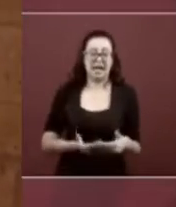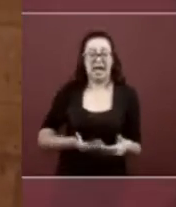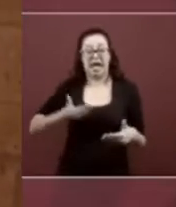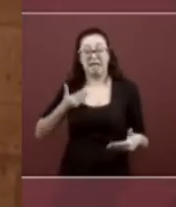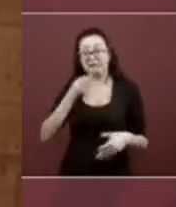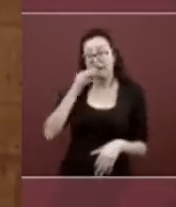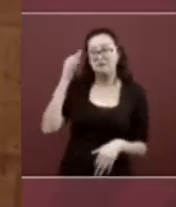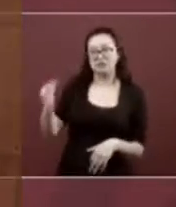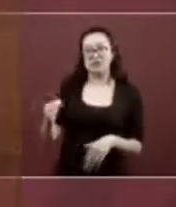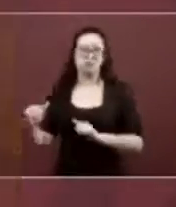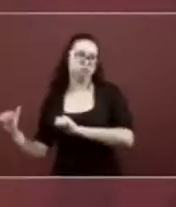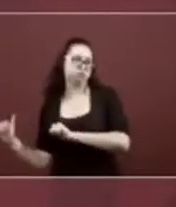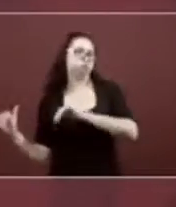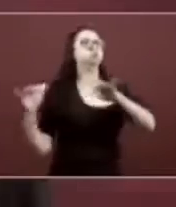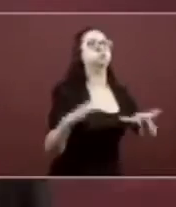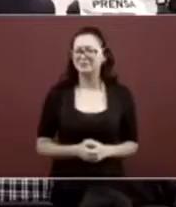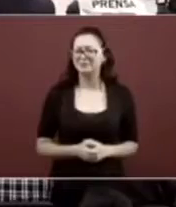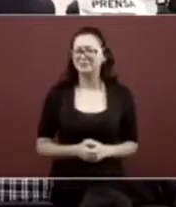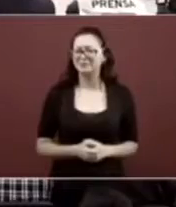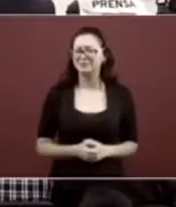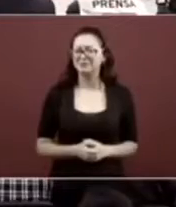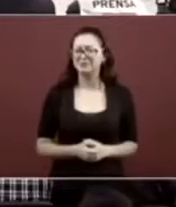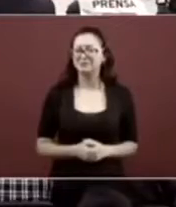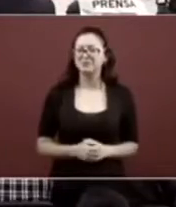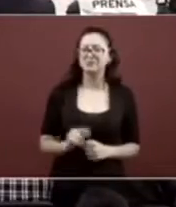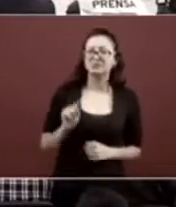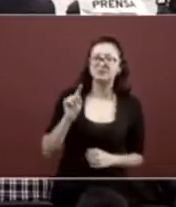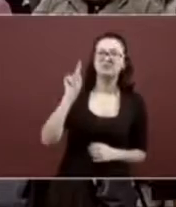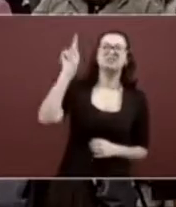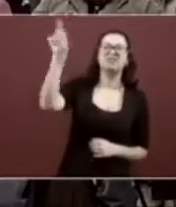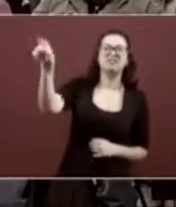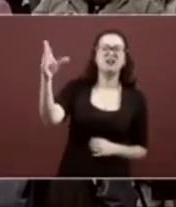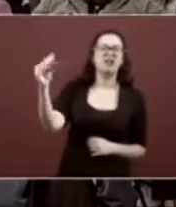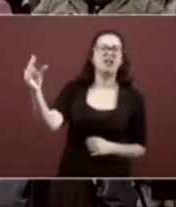o sea, no se podría haber llevado a cabo.